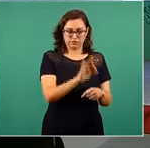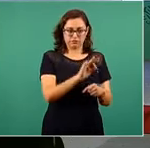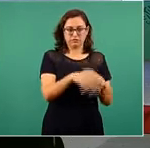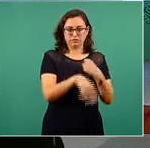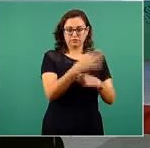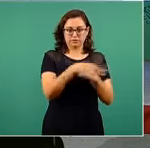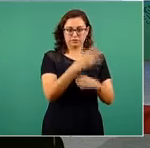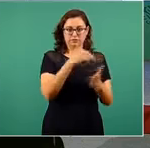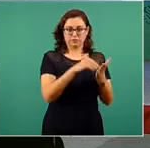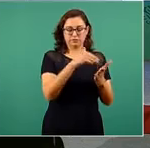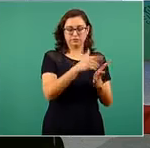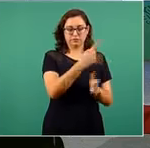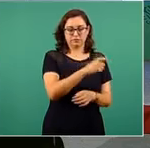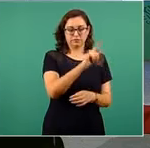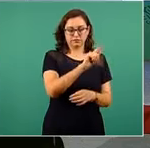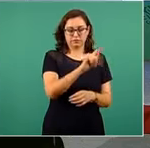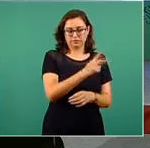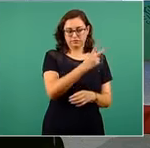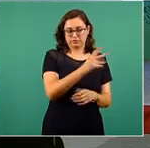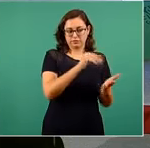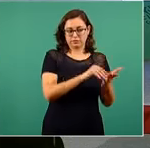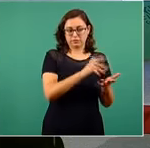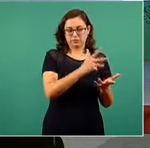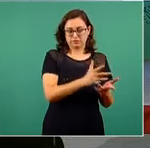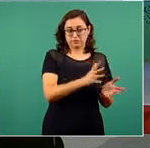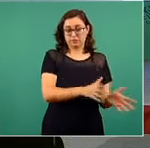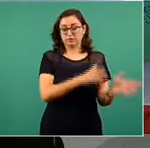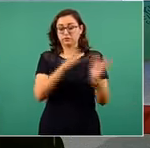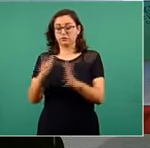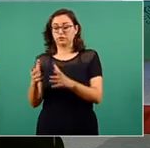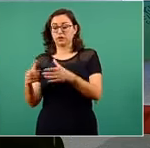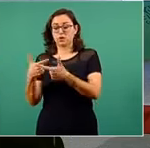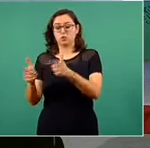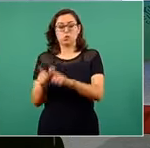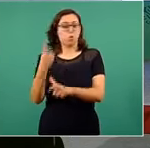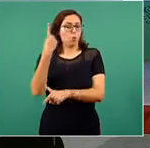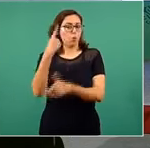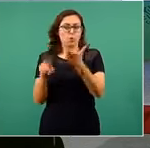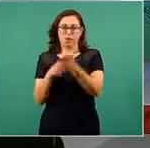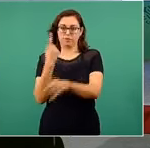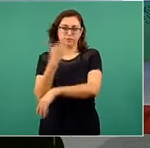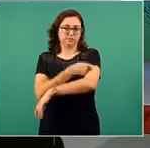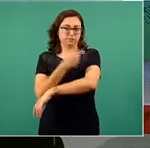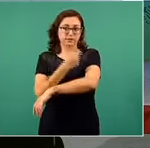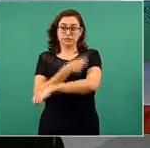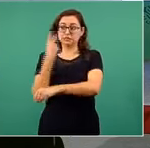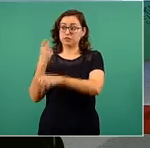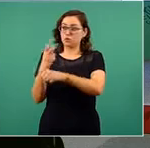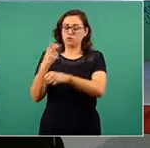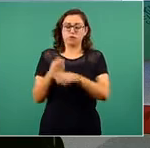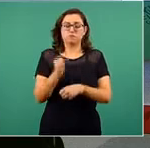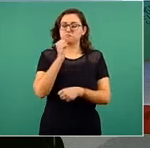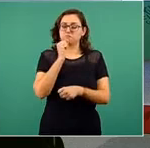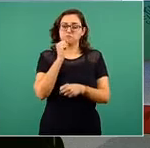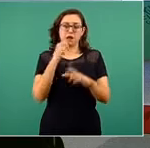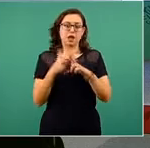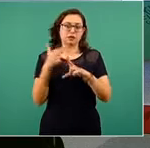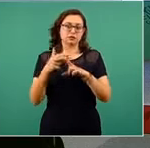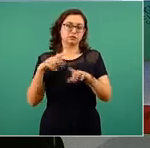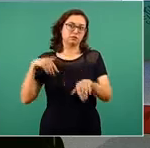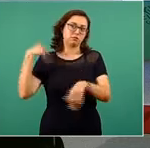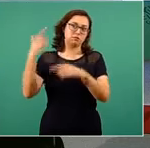y esquemas nuevos, personas que apenas están con la primera dosis y su segunda dosis llegará en el momento en